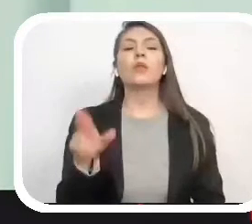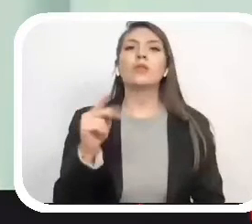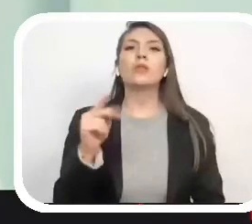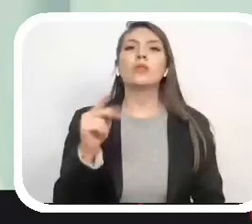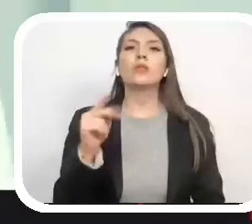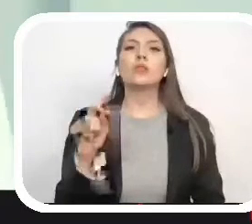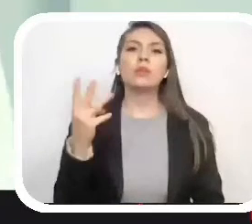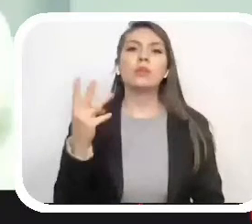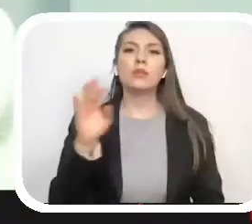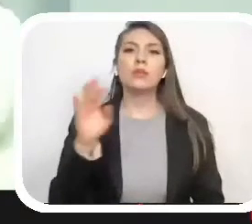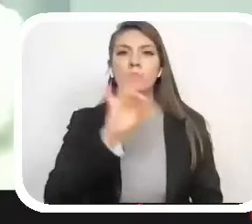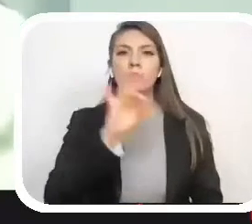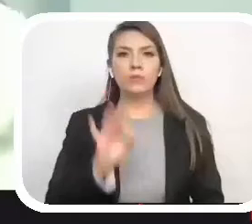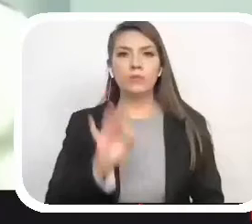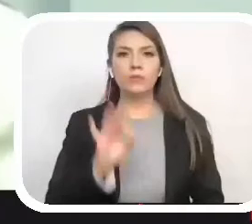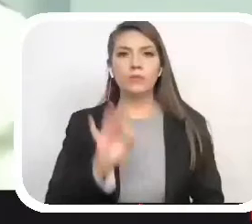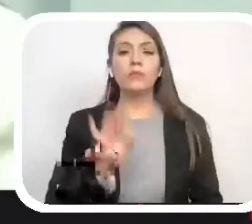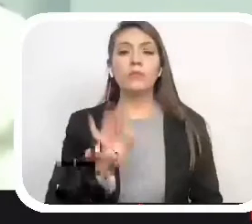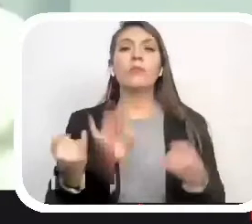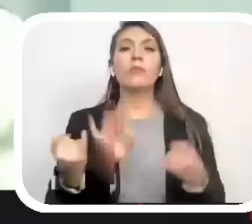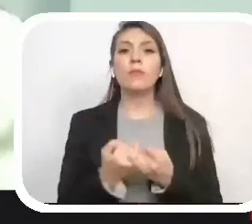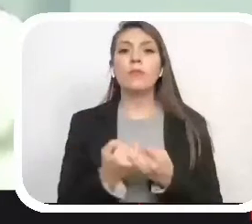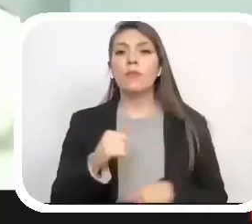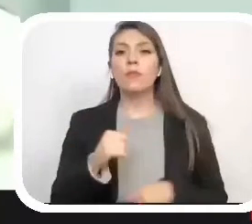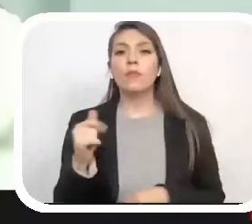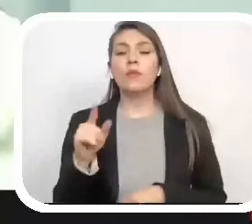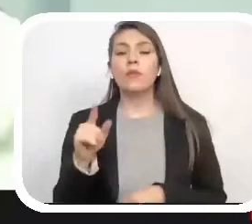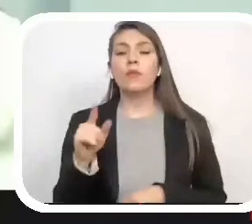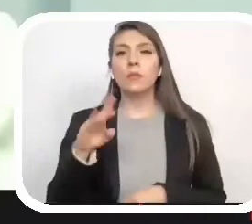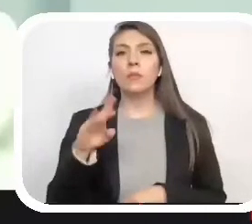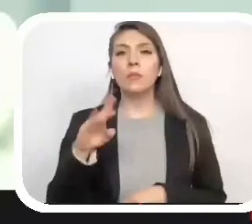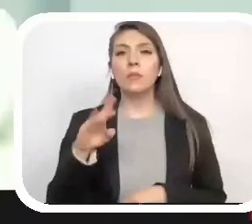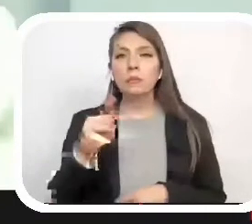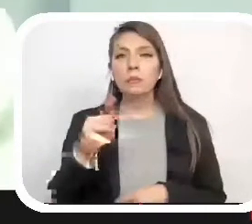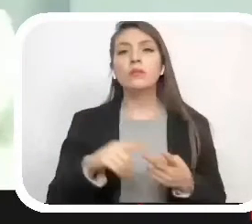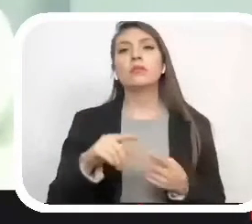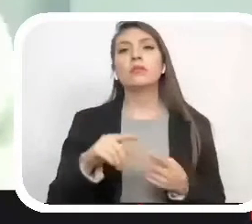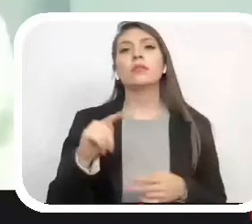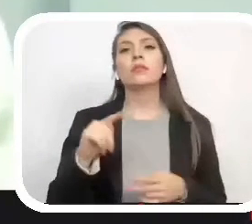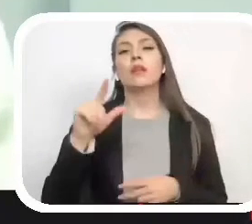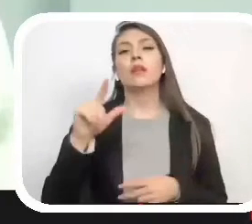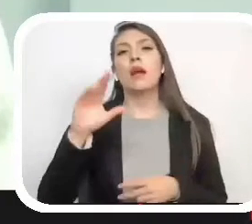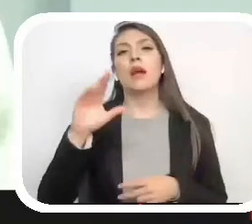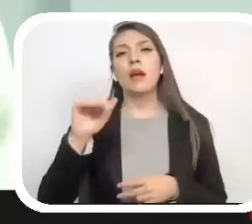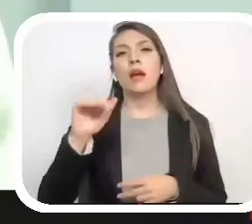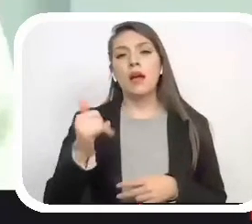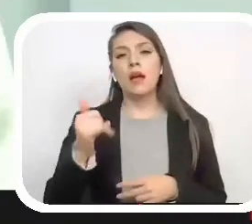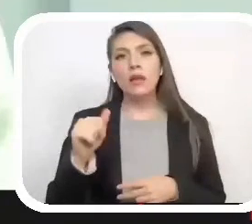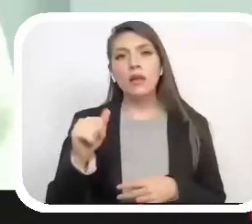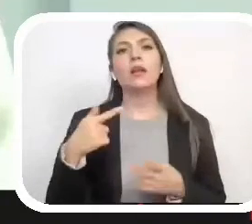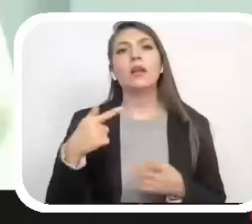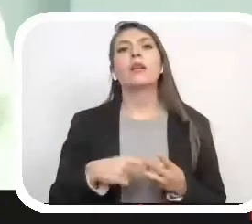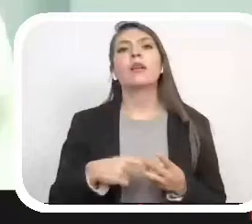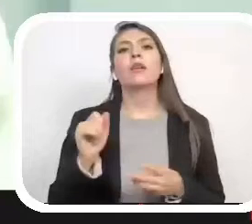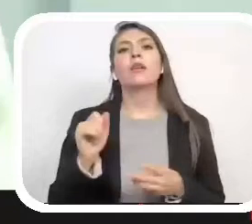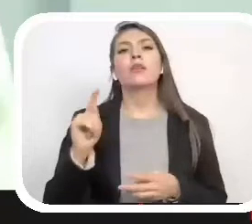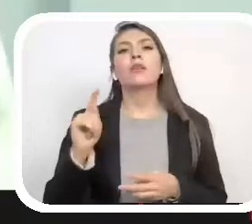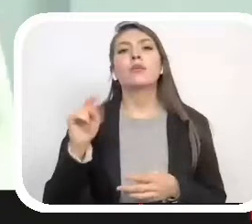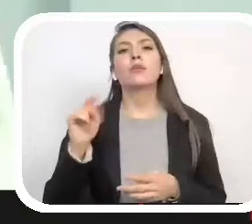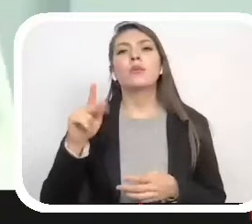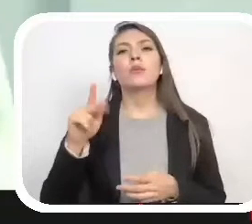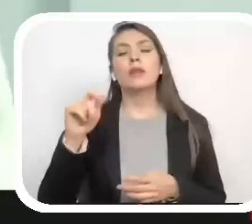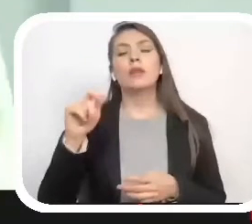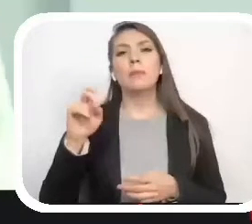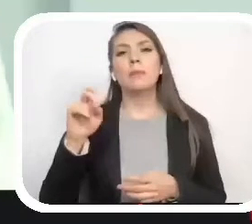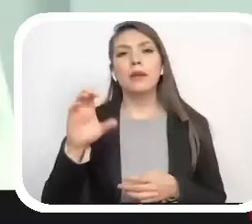81.3%, mientras que Lubianos, Tlatlaya, Zultepec, San Simón de Guerrero y Zumpahuacán cuentan con más